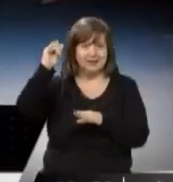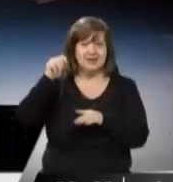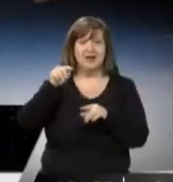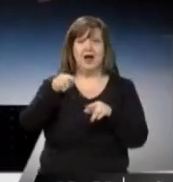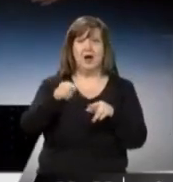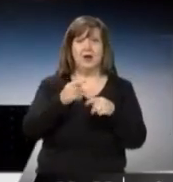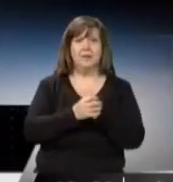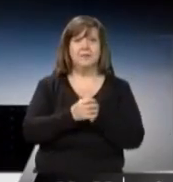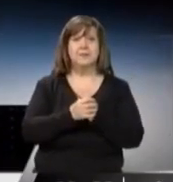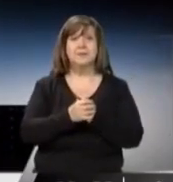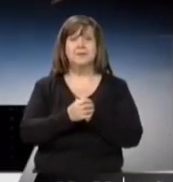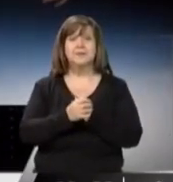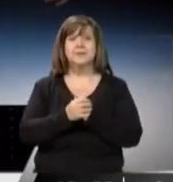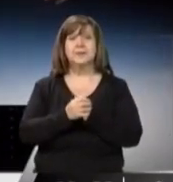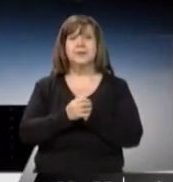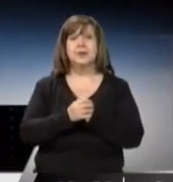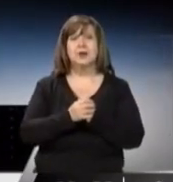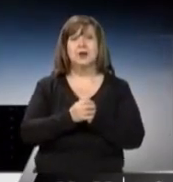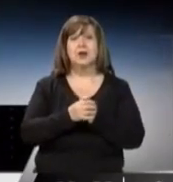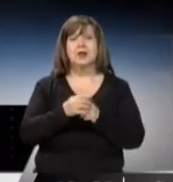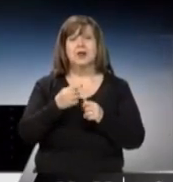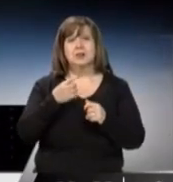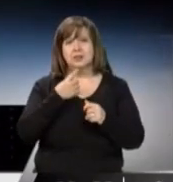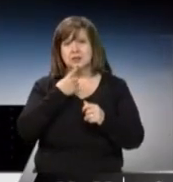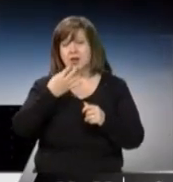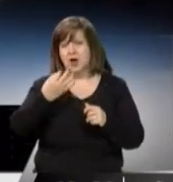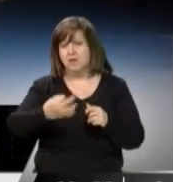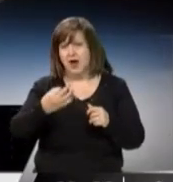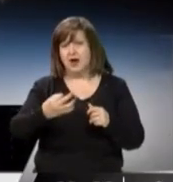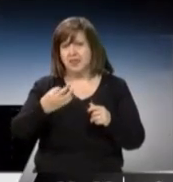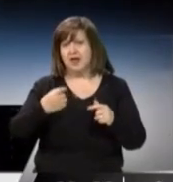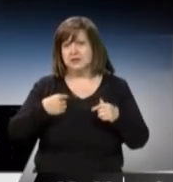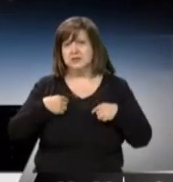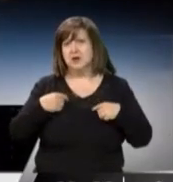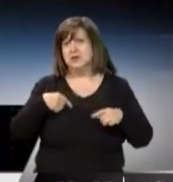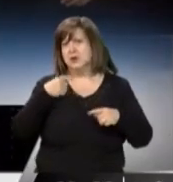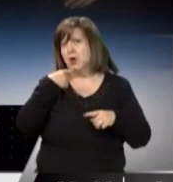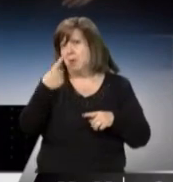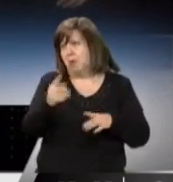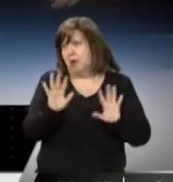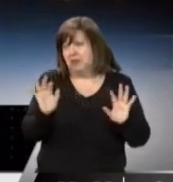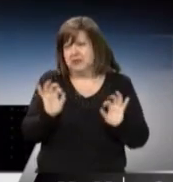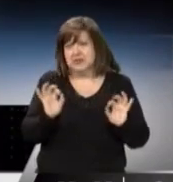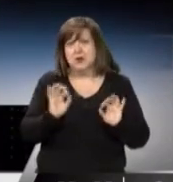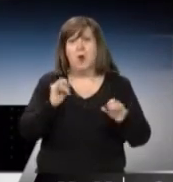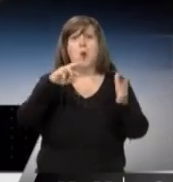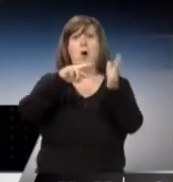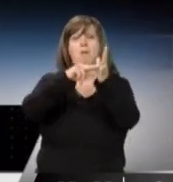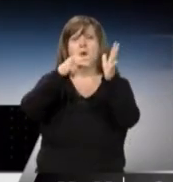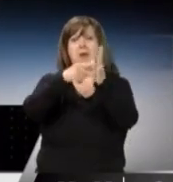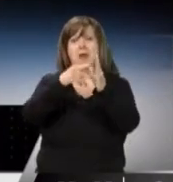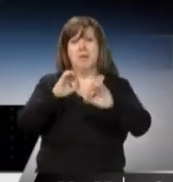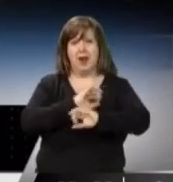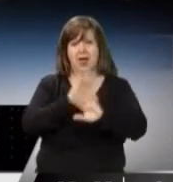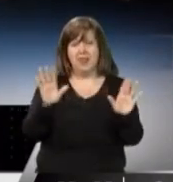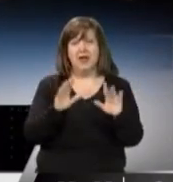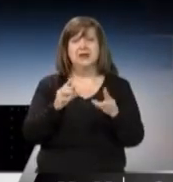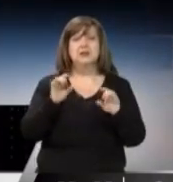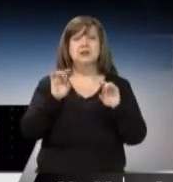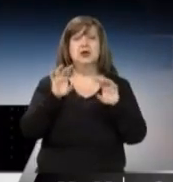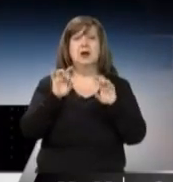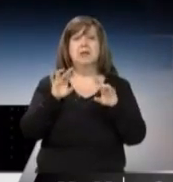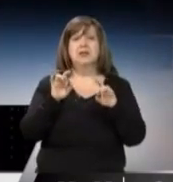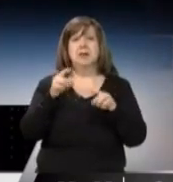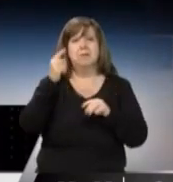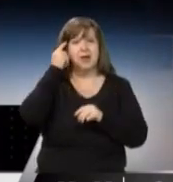la verdad que no no podemos decir alegremente que venimos a solucionar concretamente el problema estamos dando un alivio